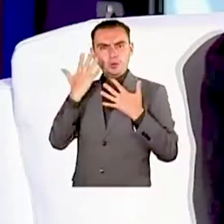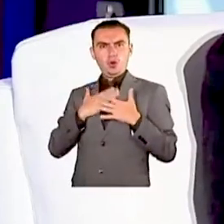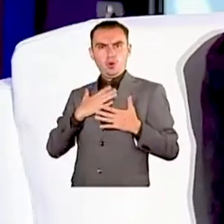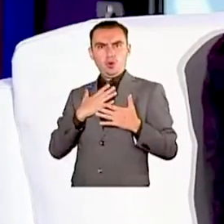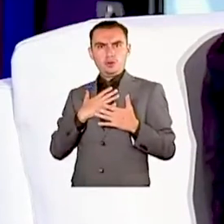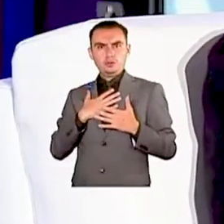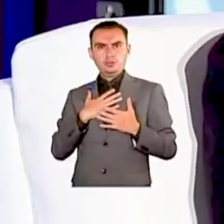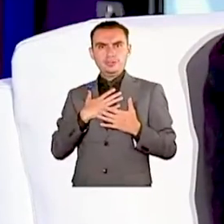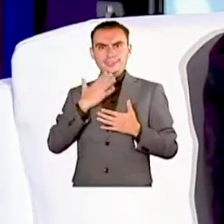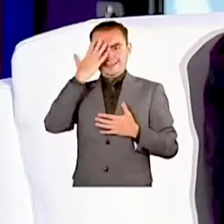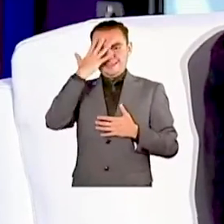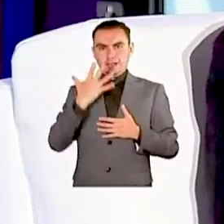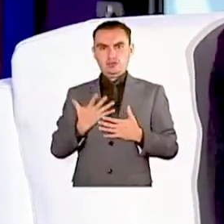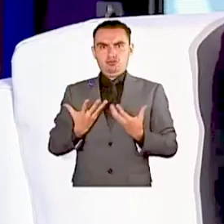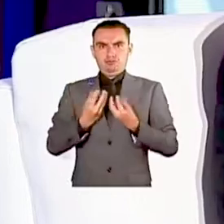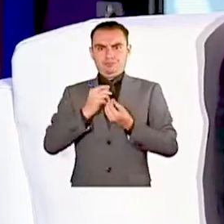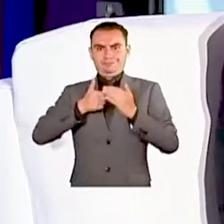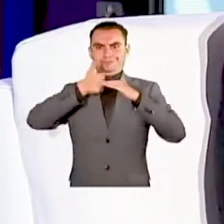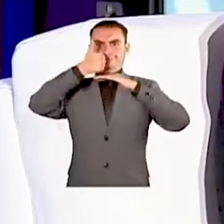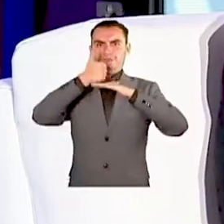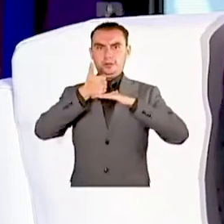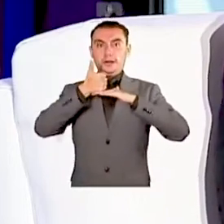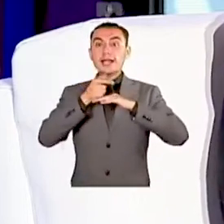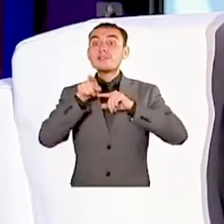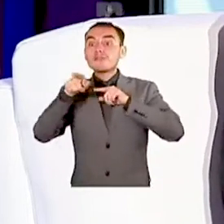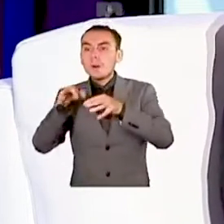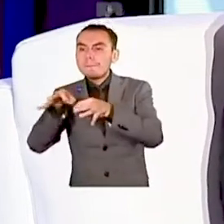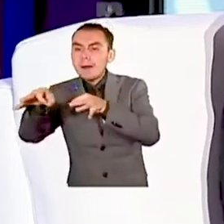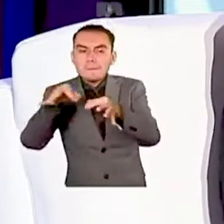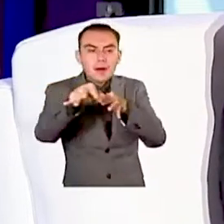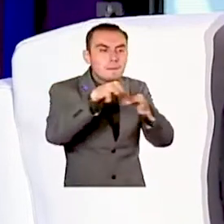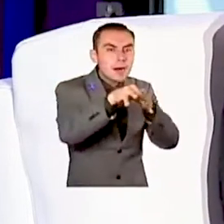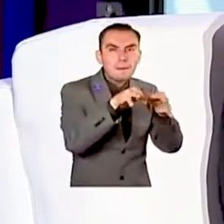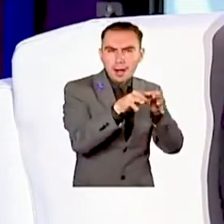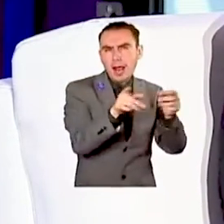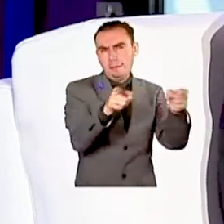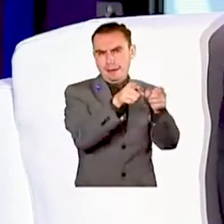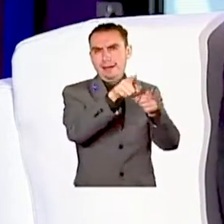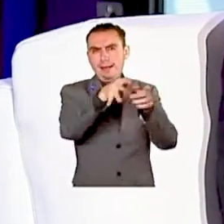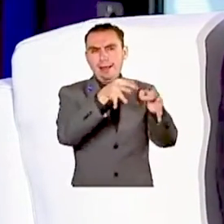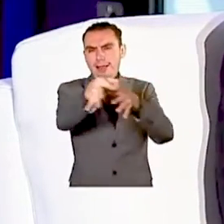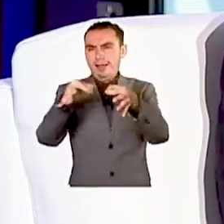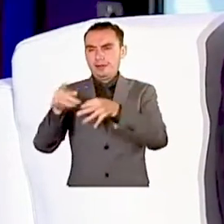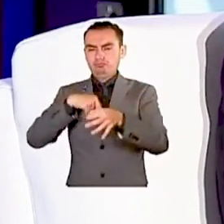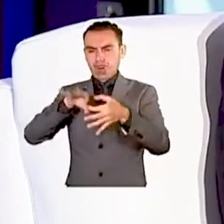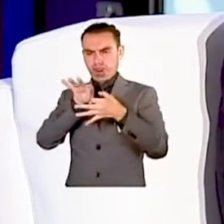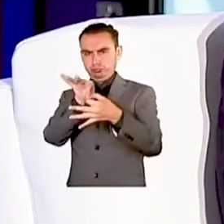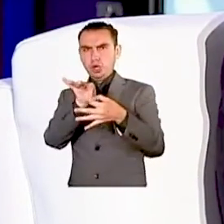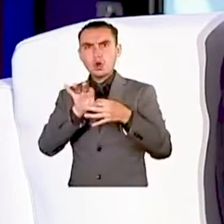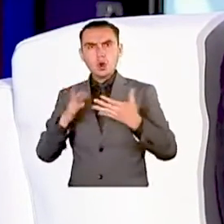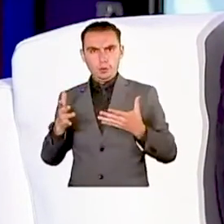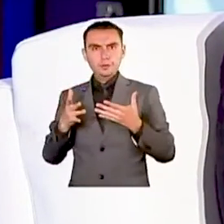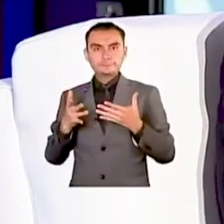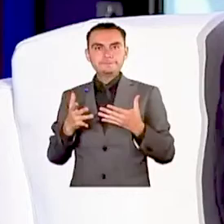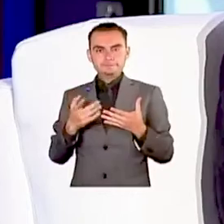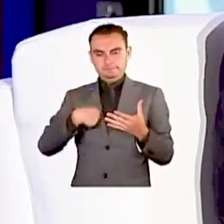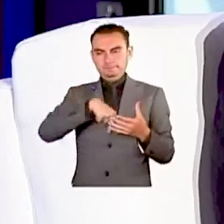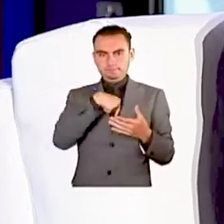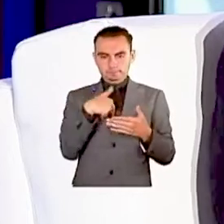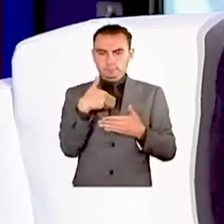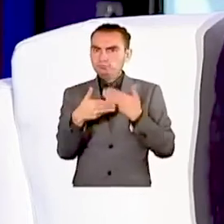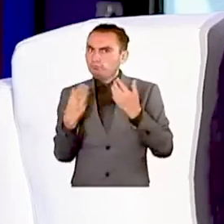nivel central de la institución y las procuradurías o las dependencias territoriales se generaron de